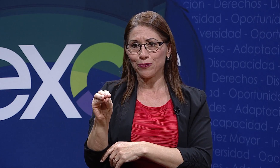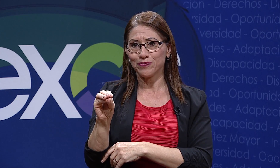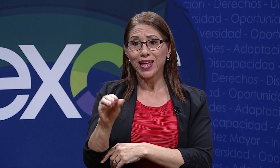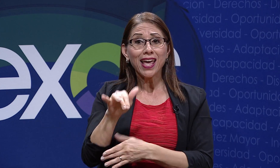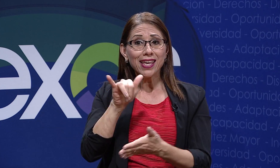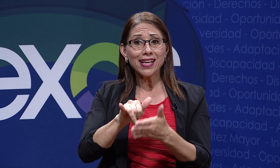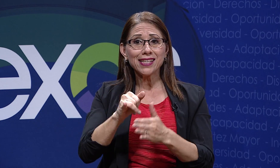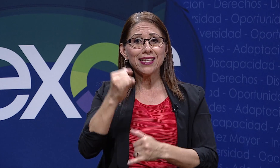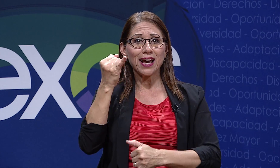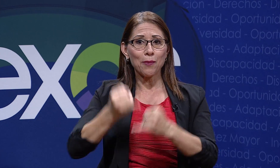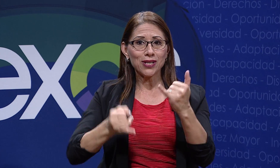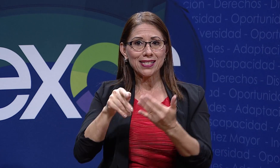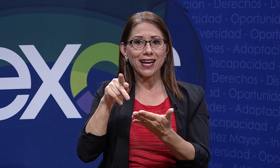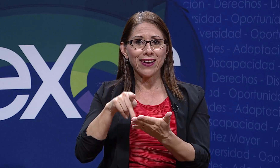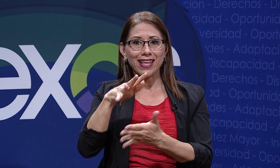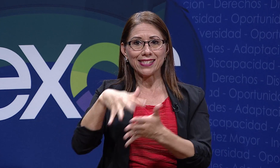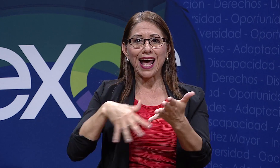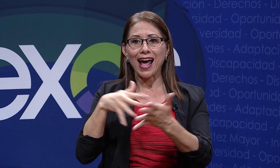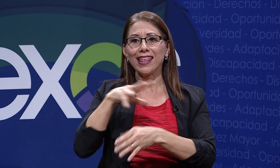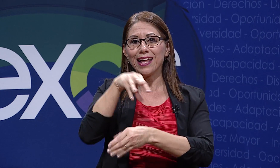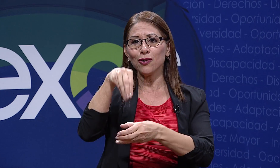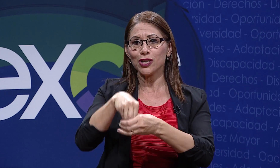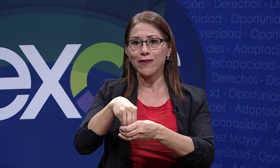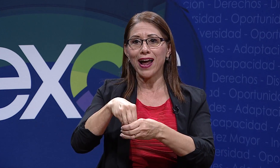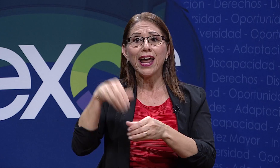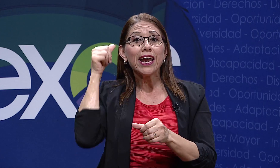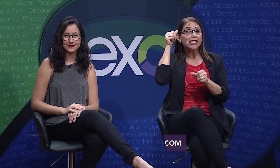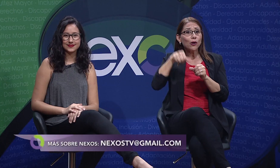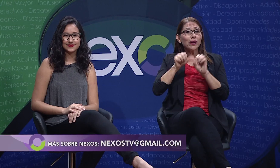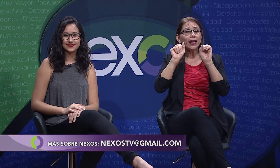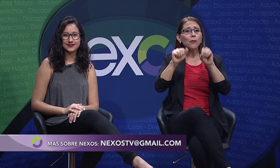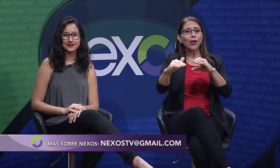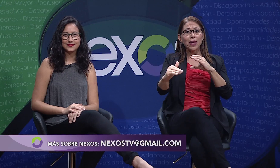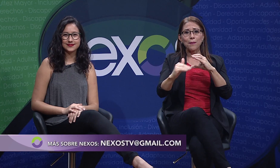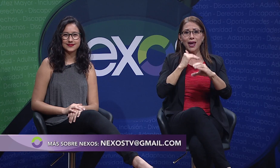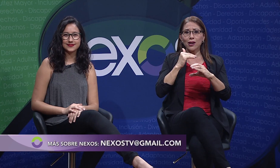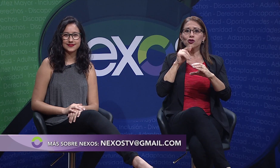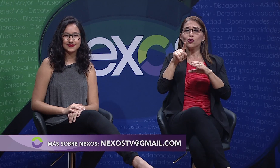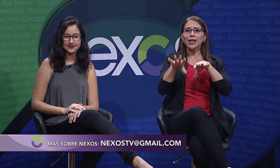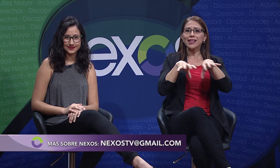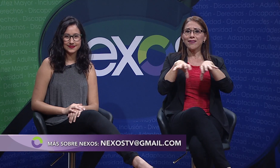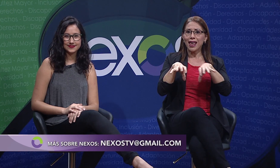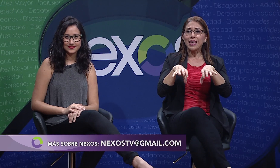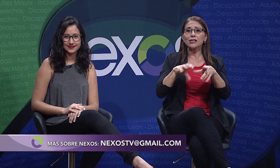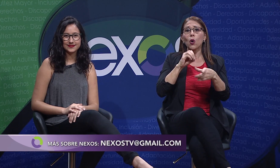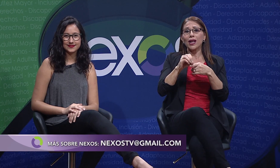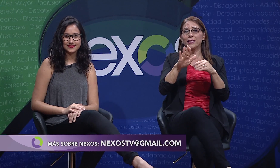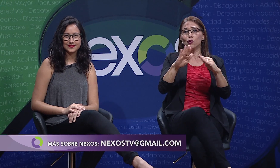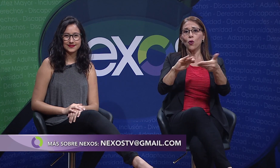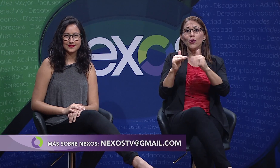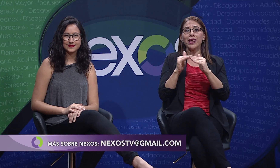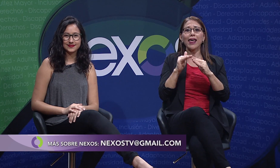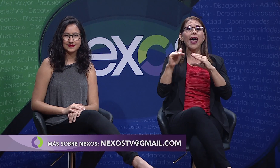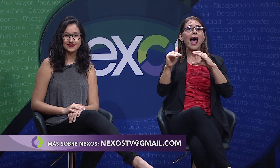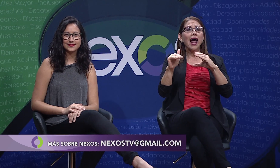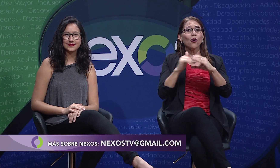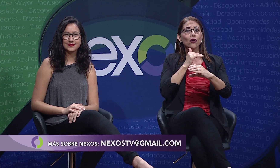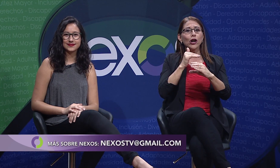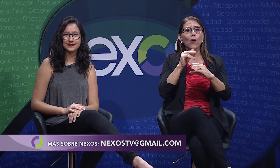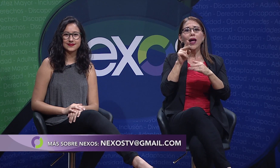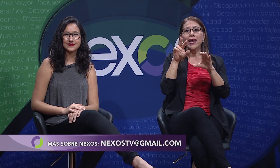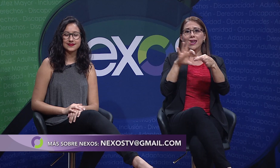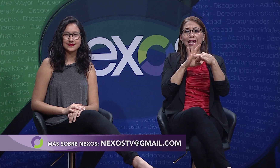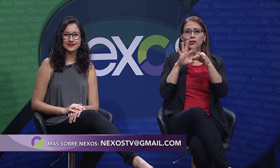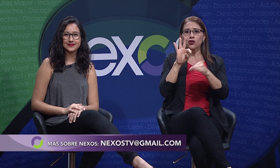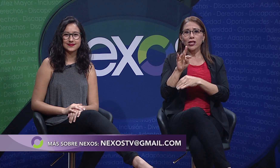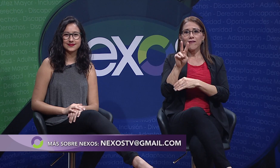2542-4500. Y así llegamos al cierre de esta agenda inclusiva. Recuerde que puede enviarnos sus actividades o las de su comunidad al